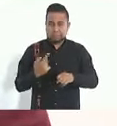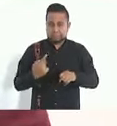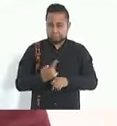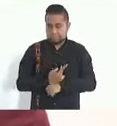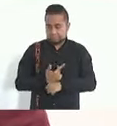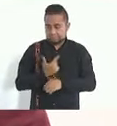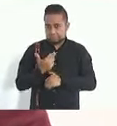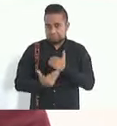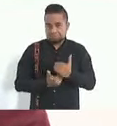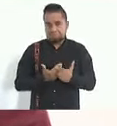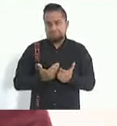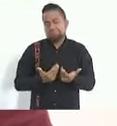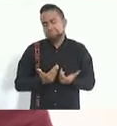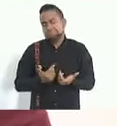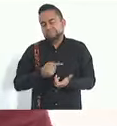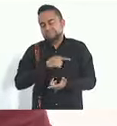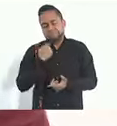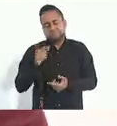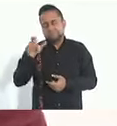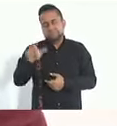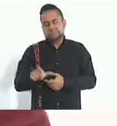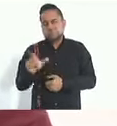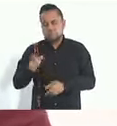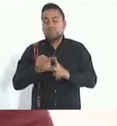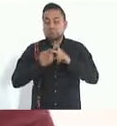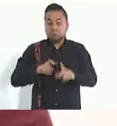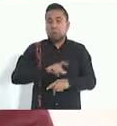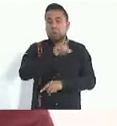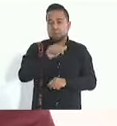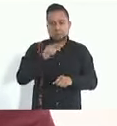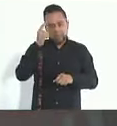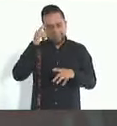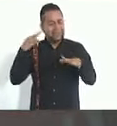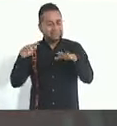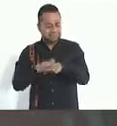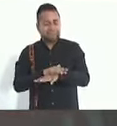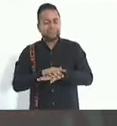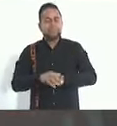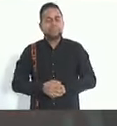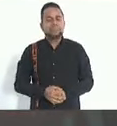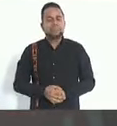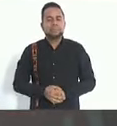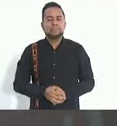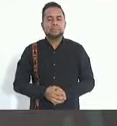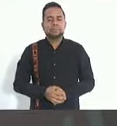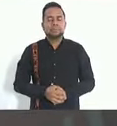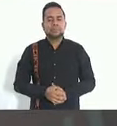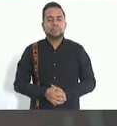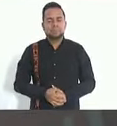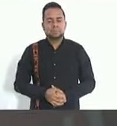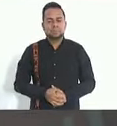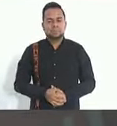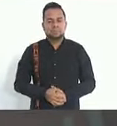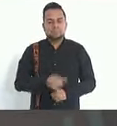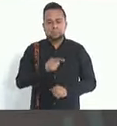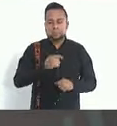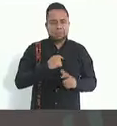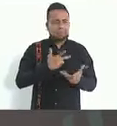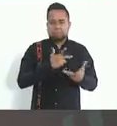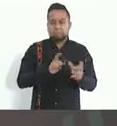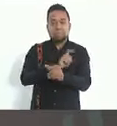se fue de lado en el inicio, porque después cambió. Se fue de lado de los